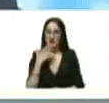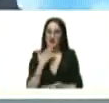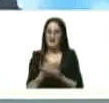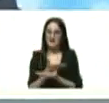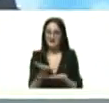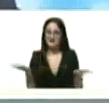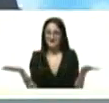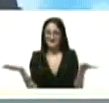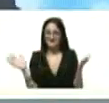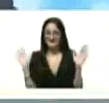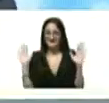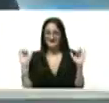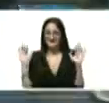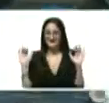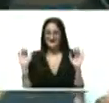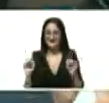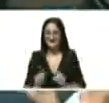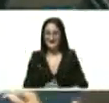muchas gracias.